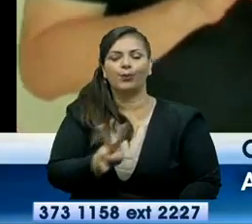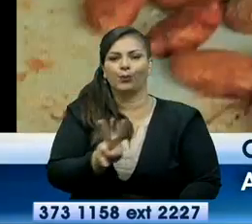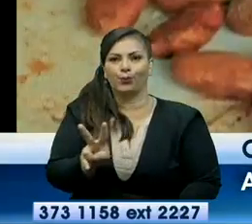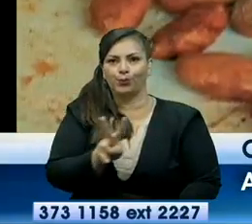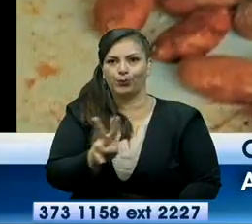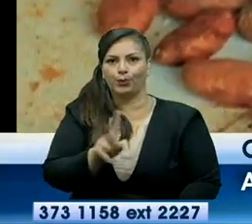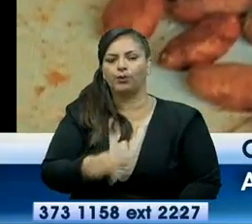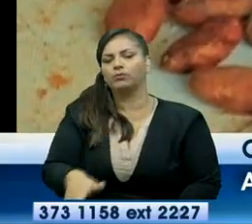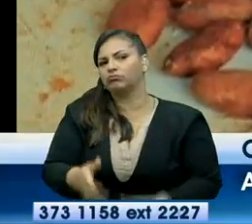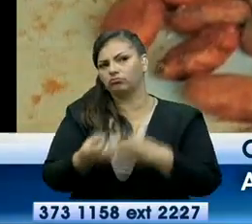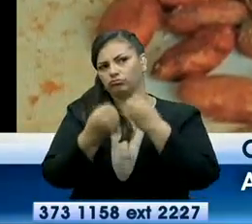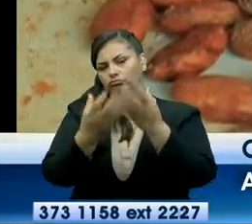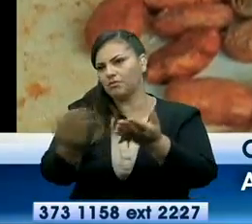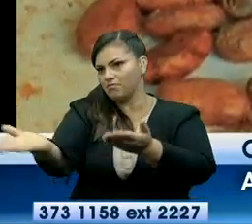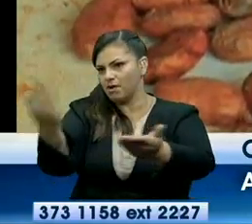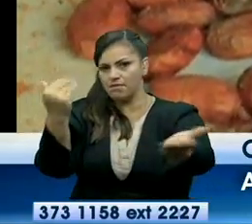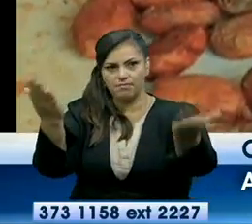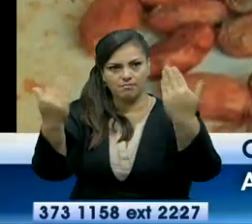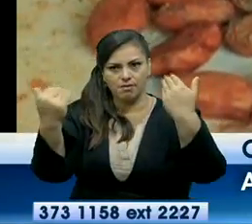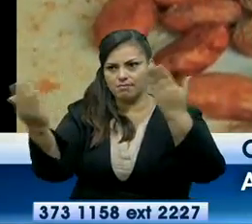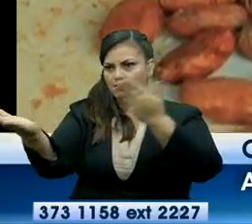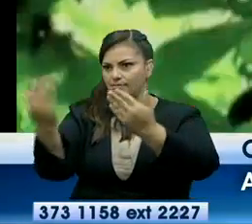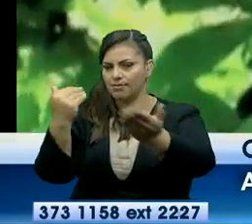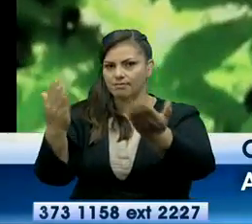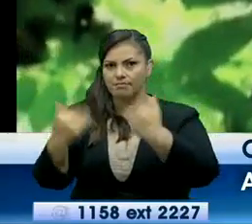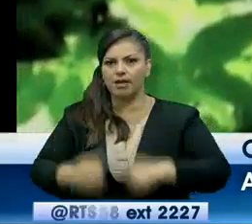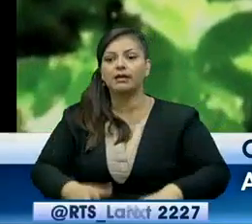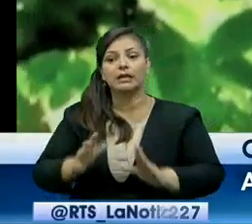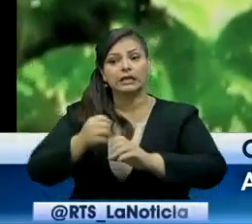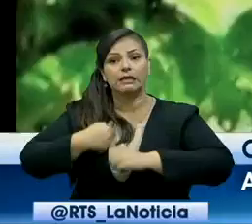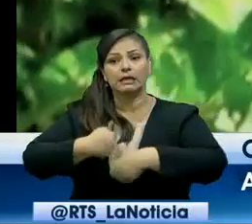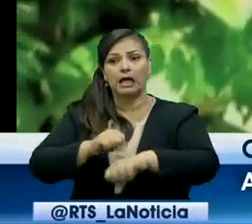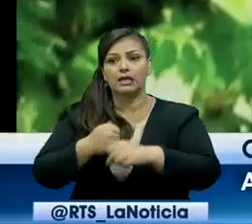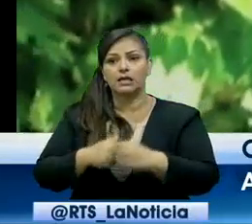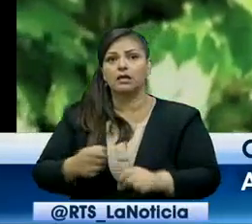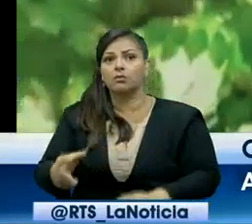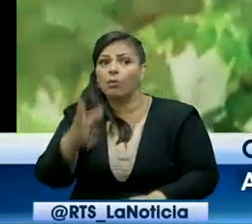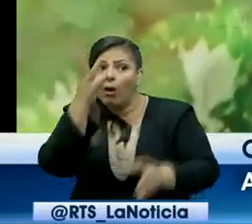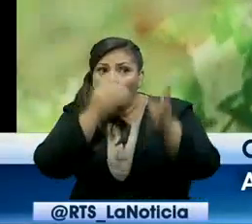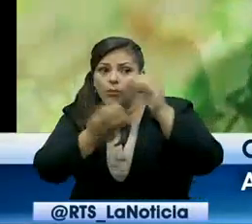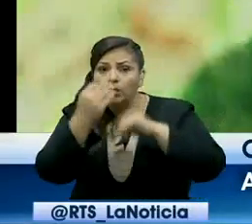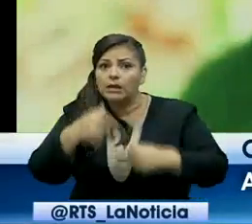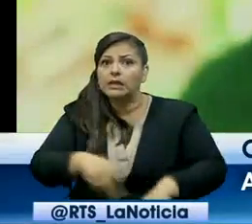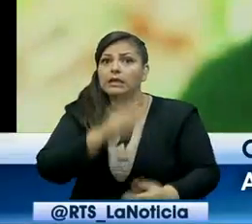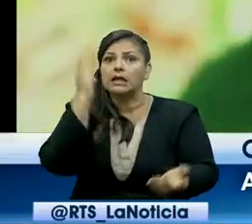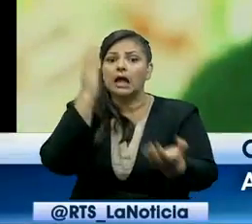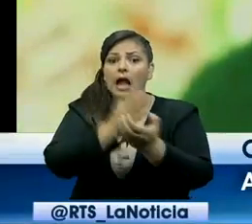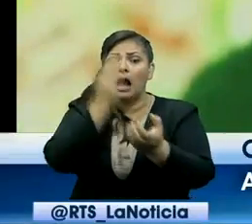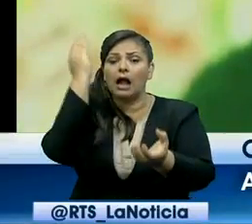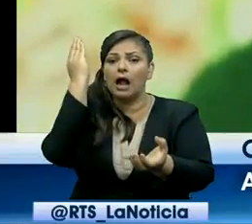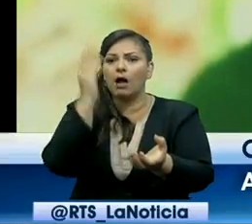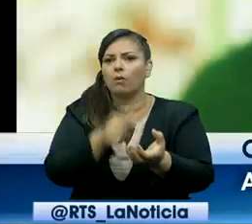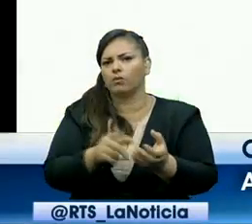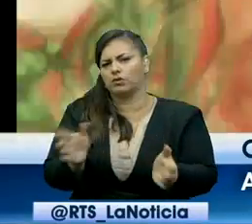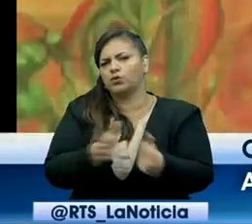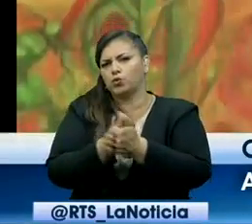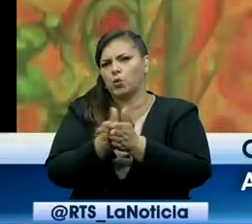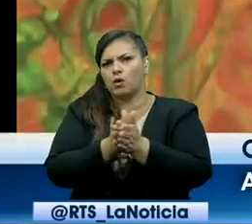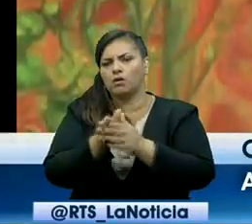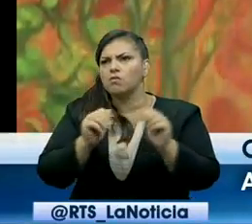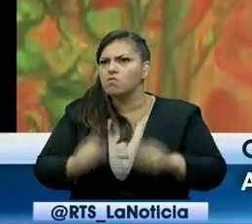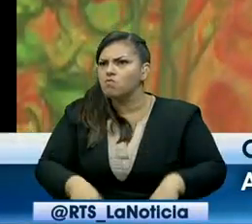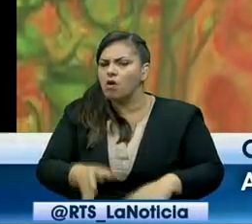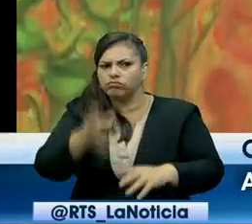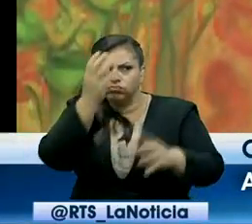cacao lugar donde también se dictan talleres y se proyectan vídeos relacionados con el mundo del cacao además